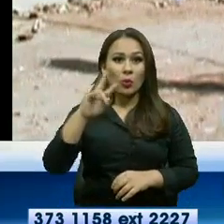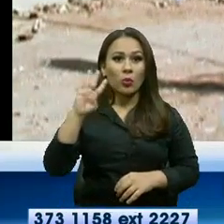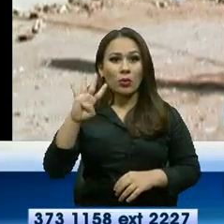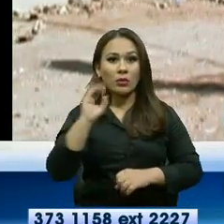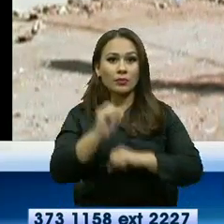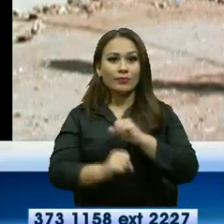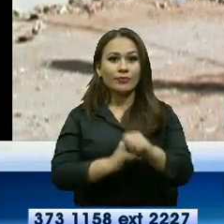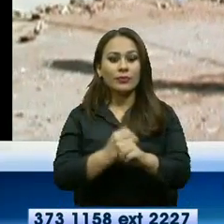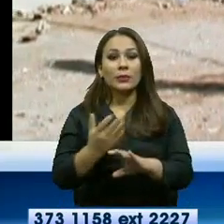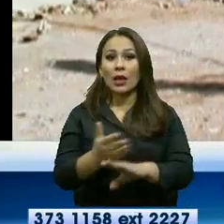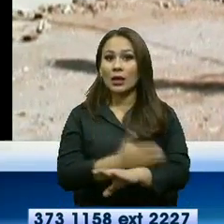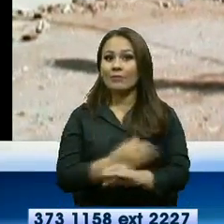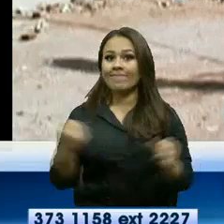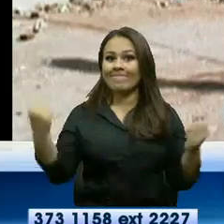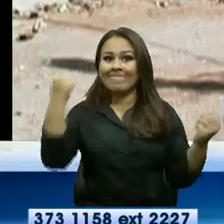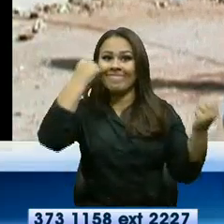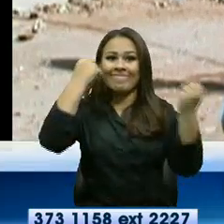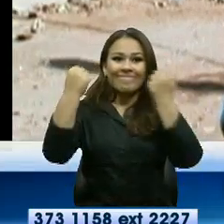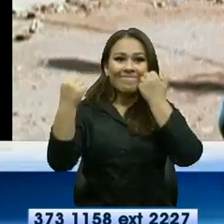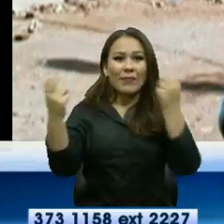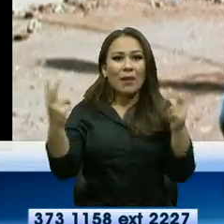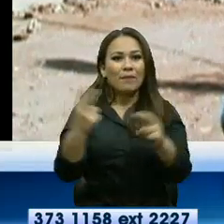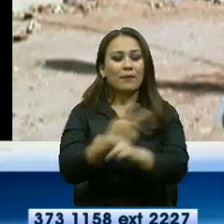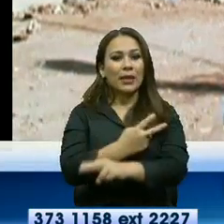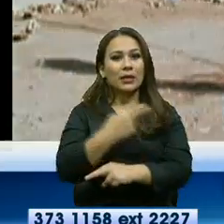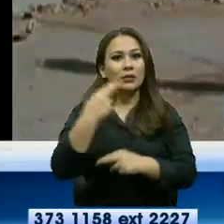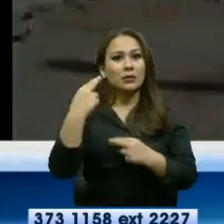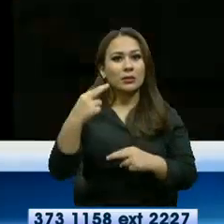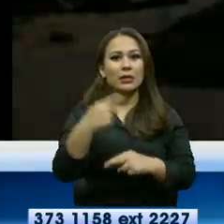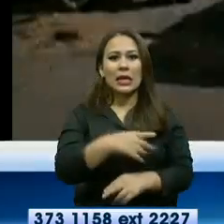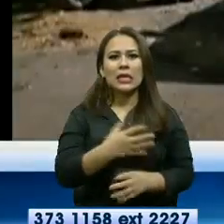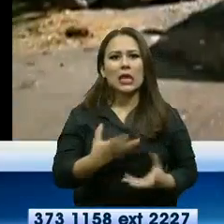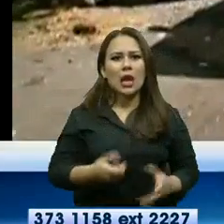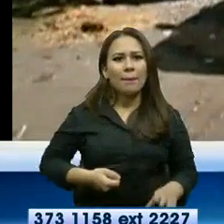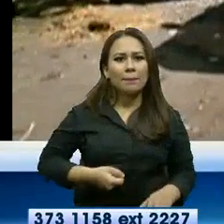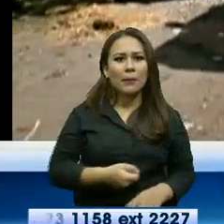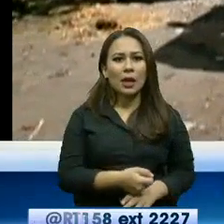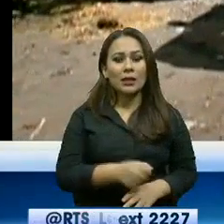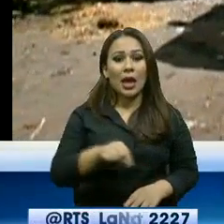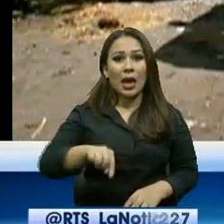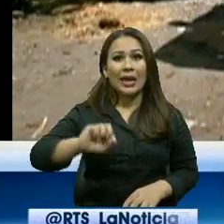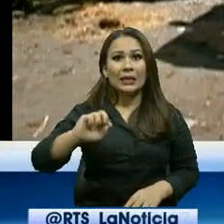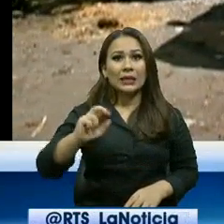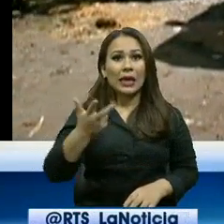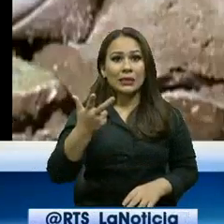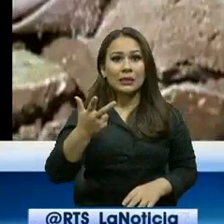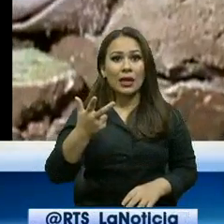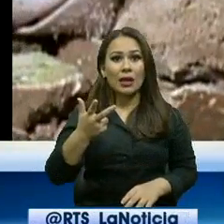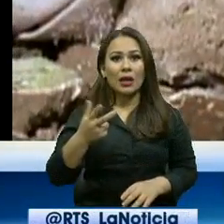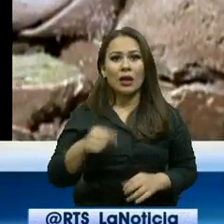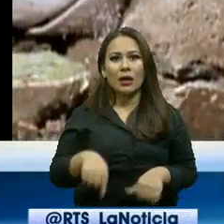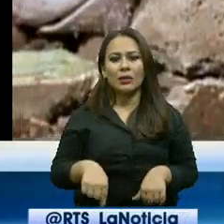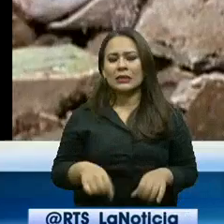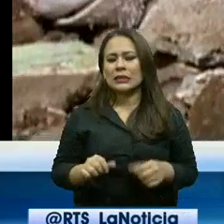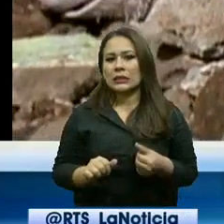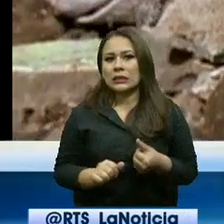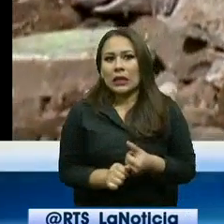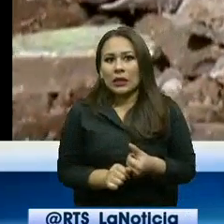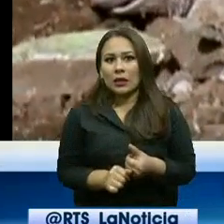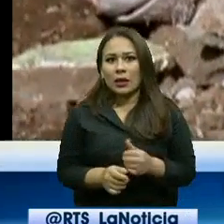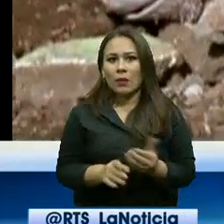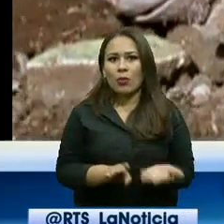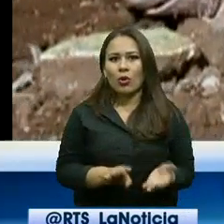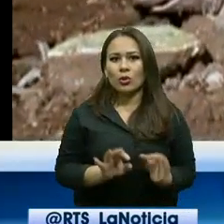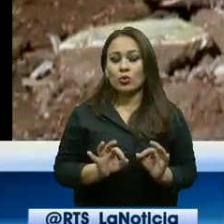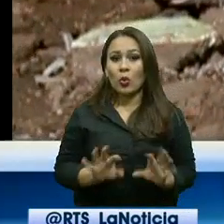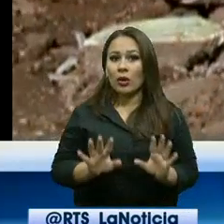tuvieron problemas, se separó, igual intentó matarle así. La tercera casi le cuesta la vida, en esta oportunidad se salvó de